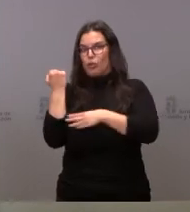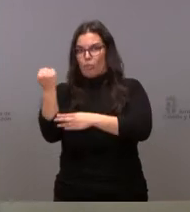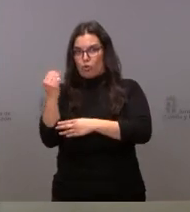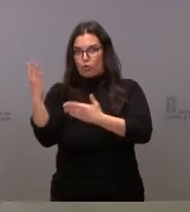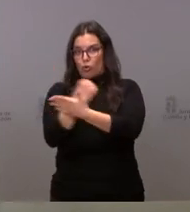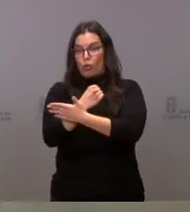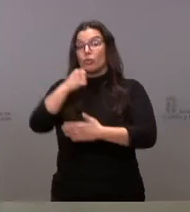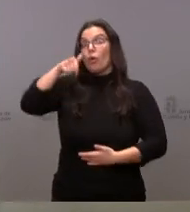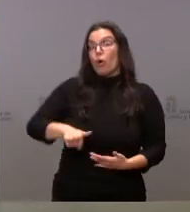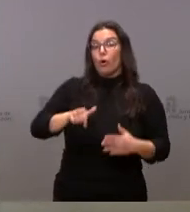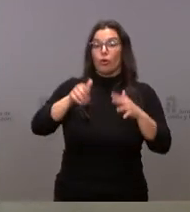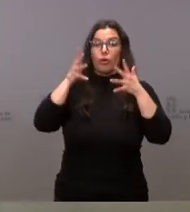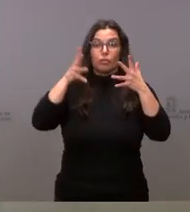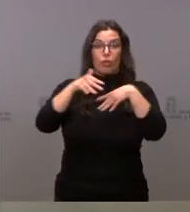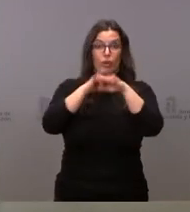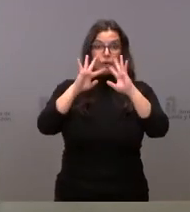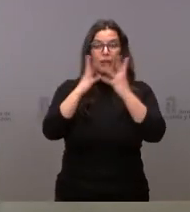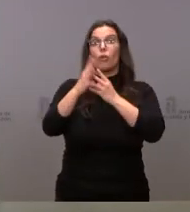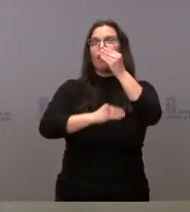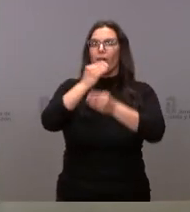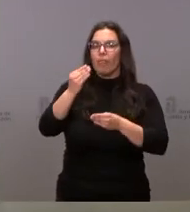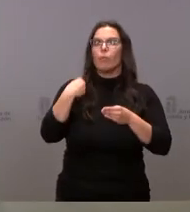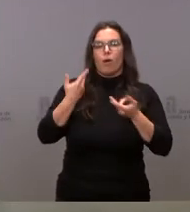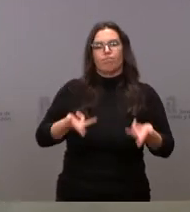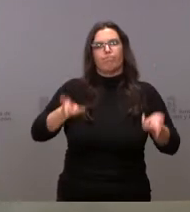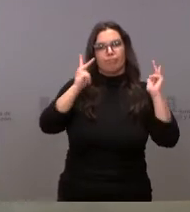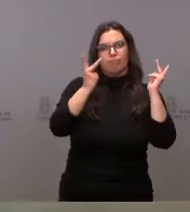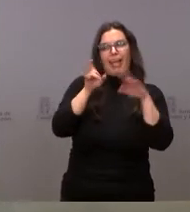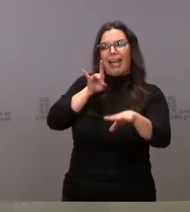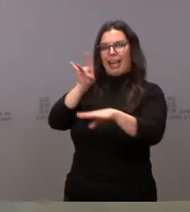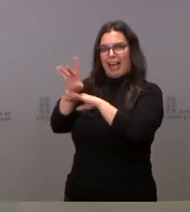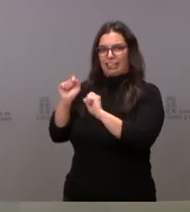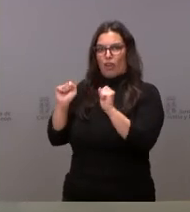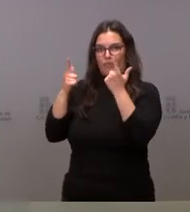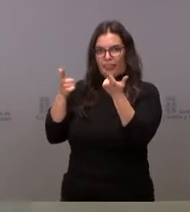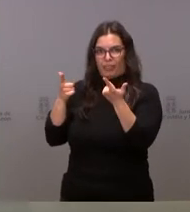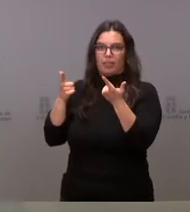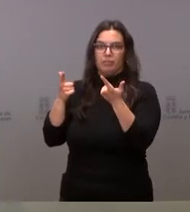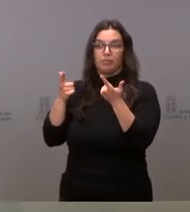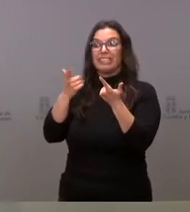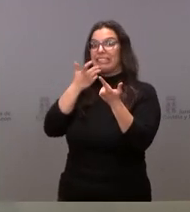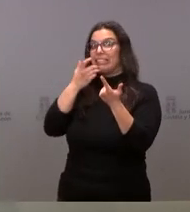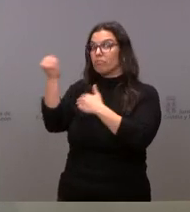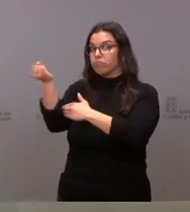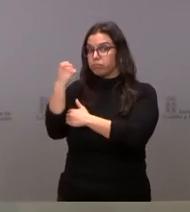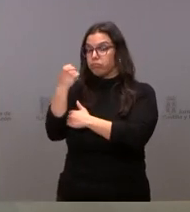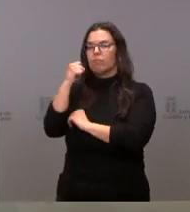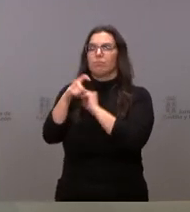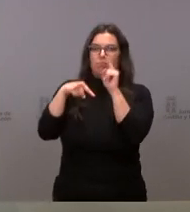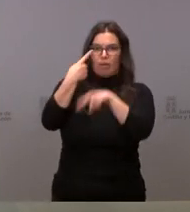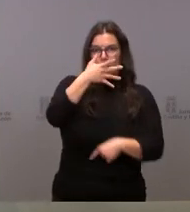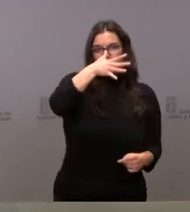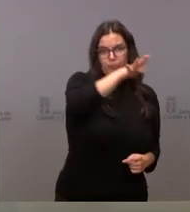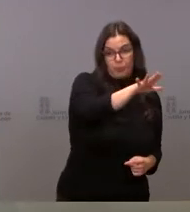consejo de gobierno es autorizar a la presentación de este requerimiento al gobierno de españa' previo a la vía judicial en la que